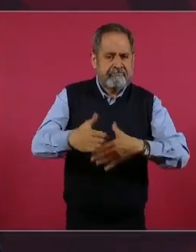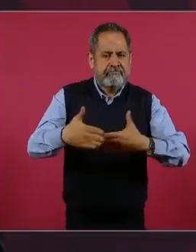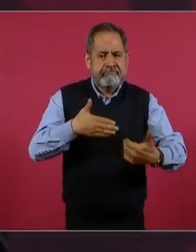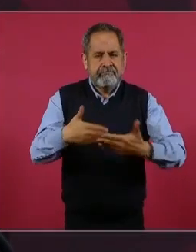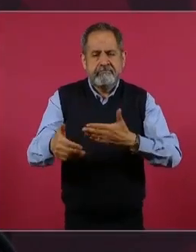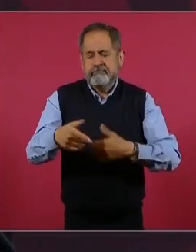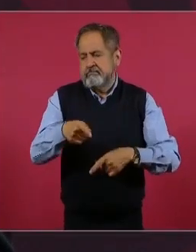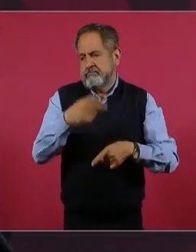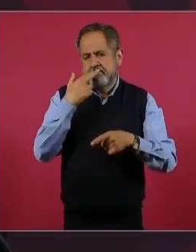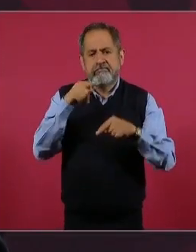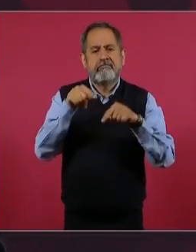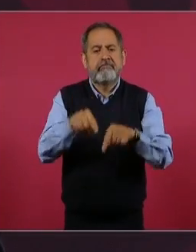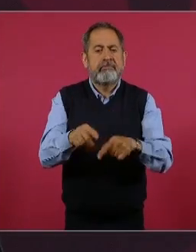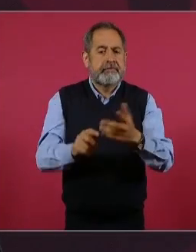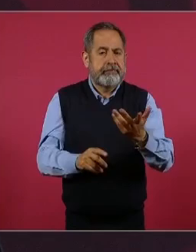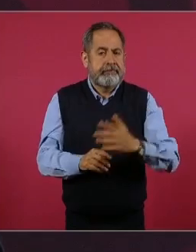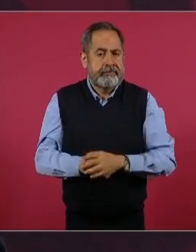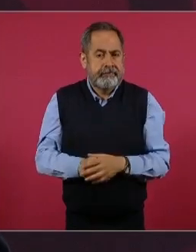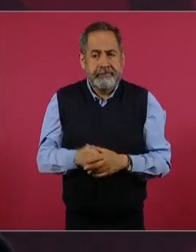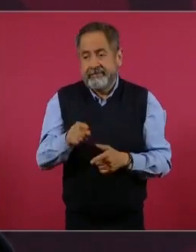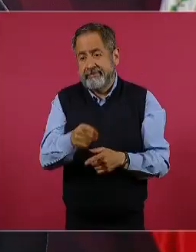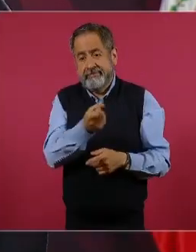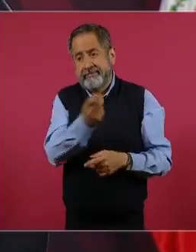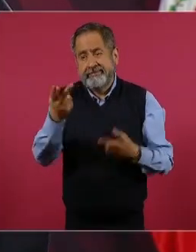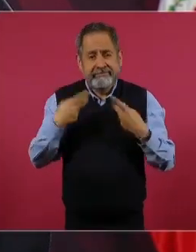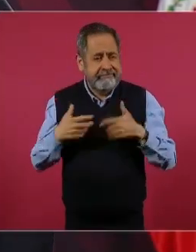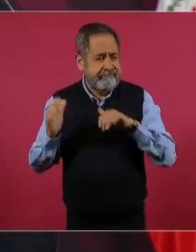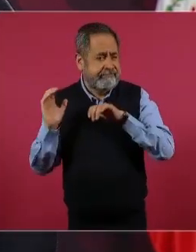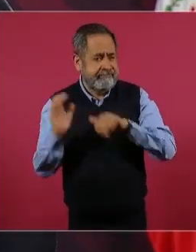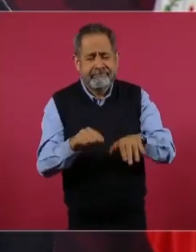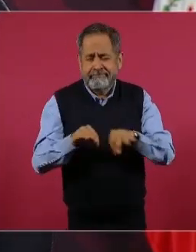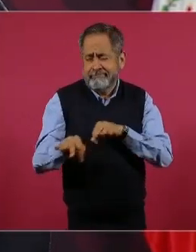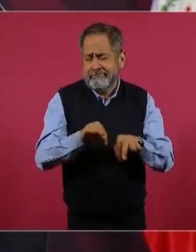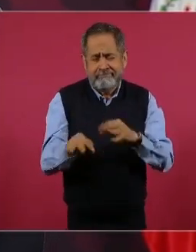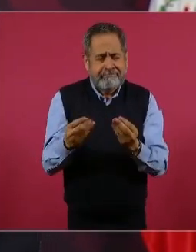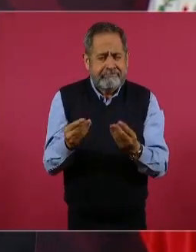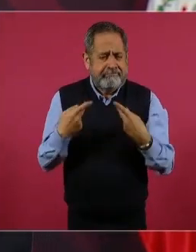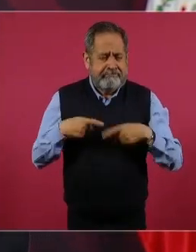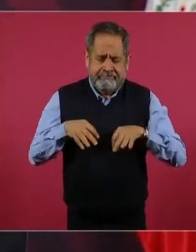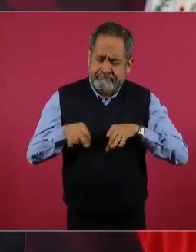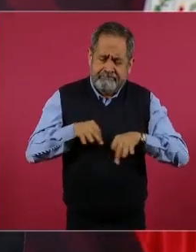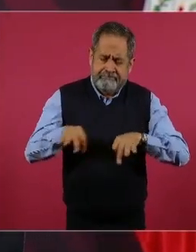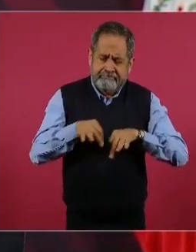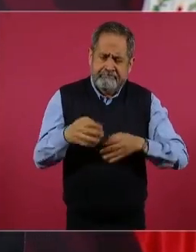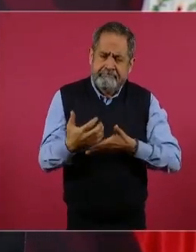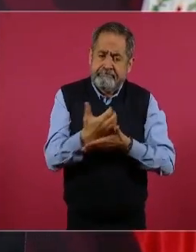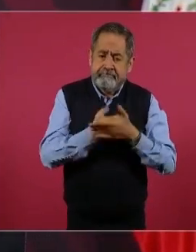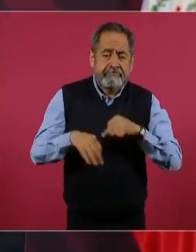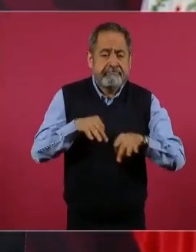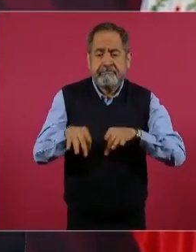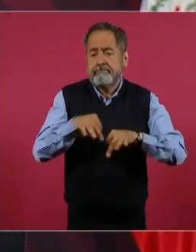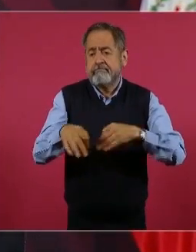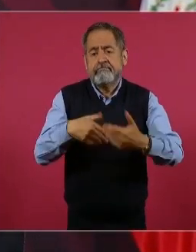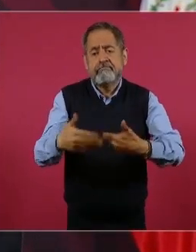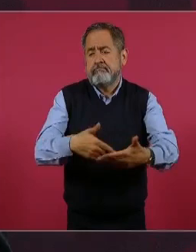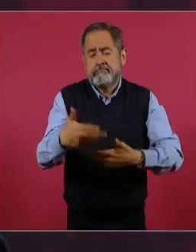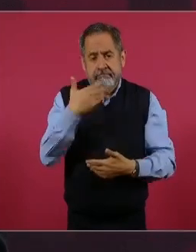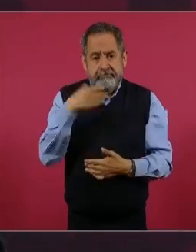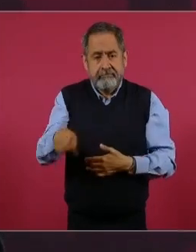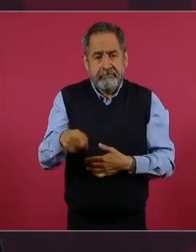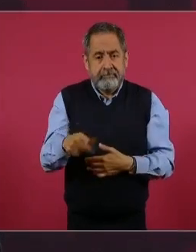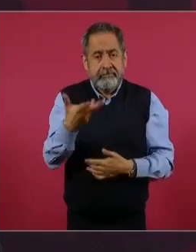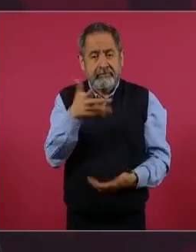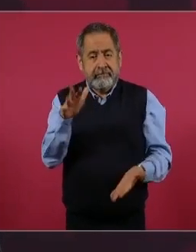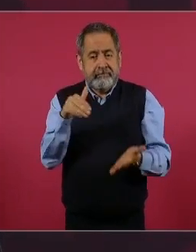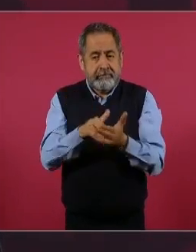Significa empleos directos hasta de